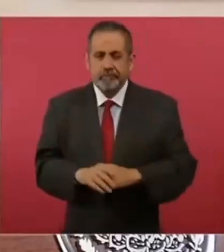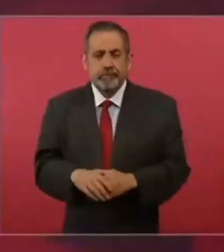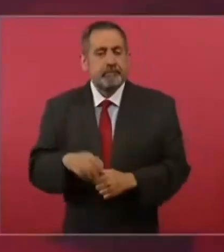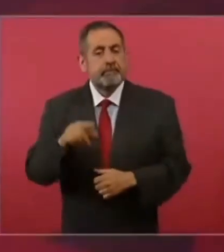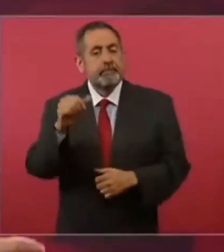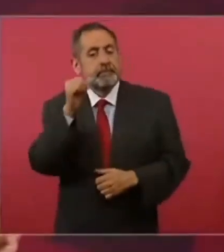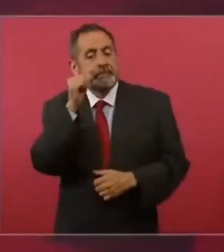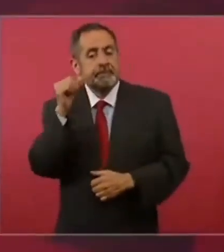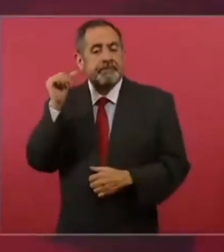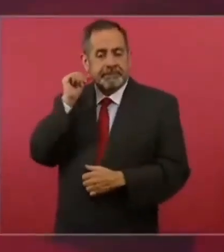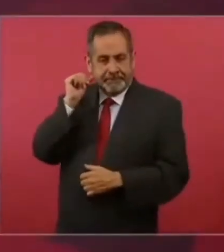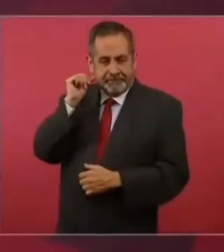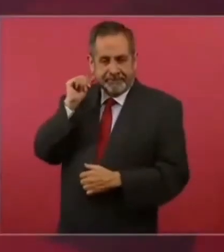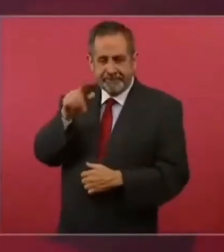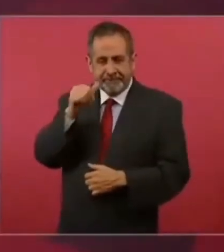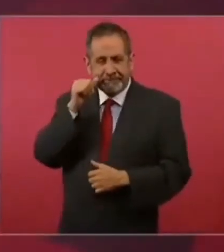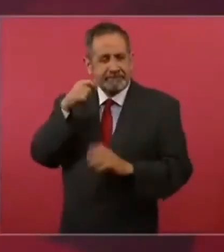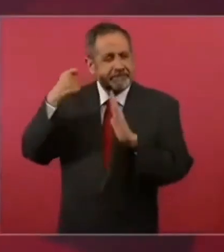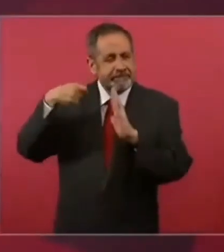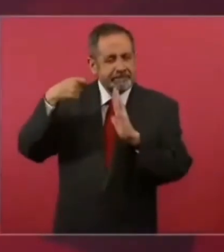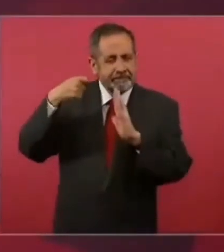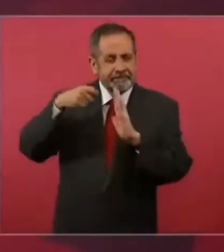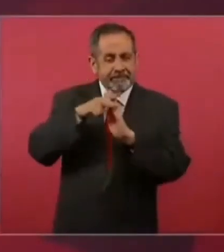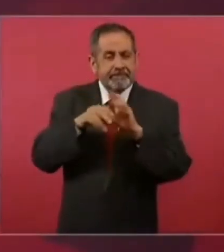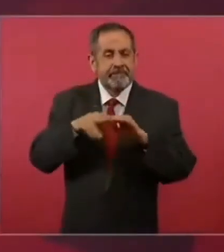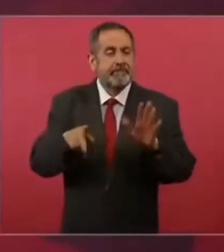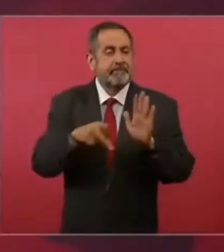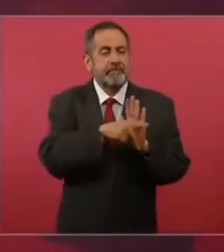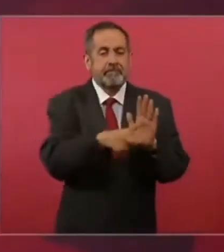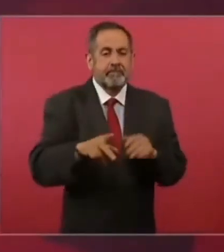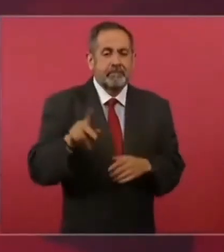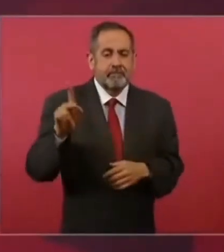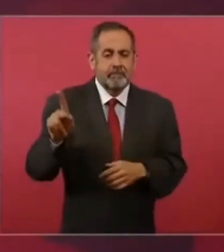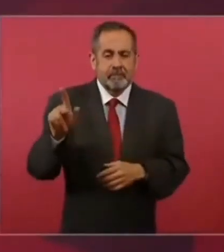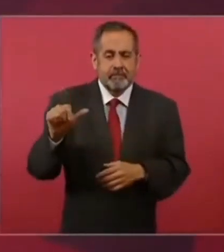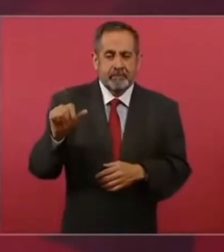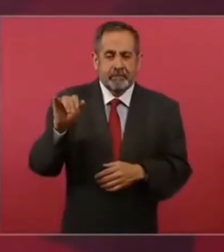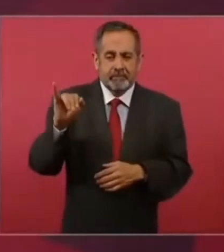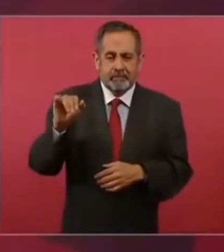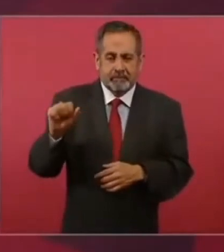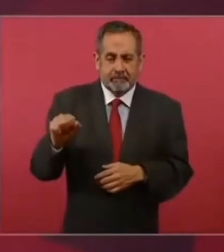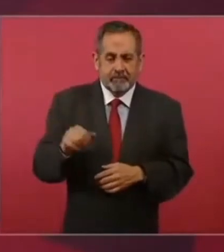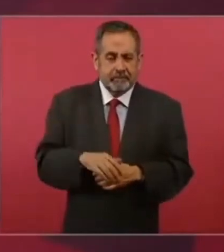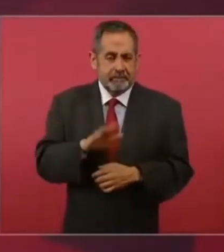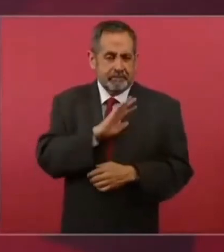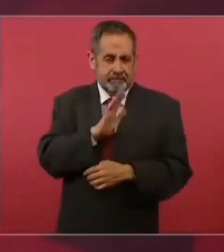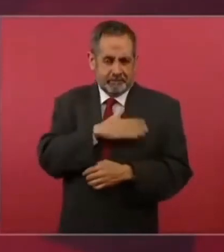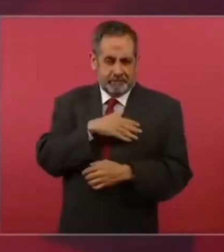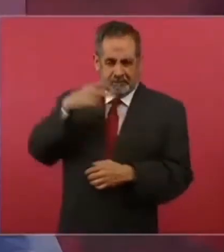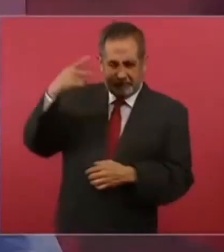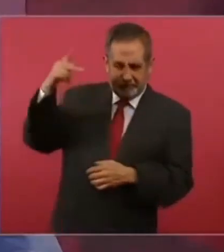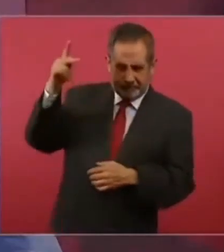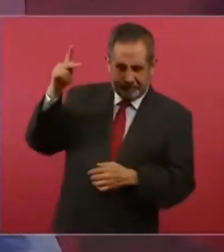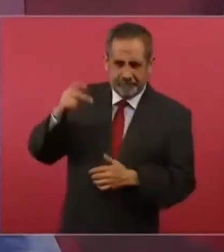Ayer salió un reportaje del periódico El País de España.